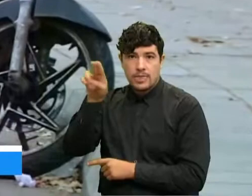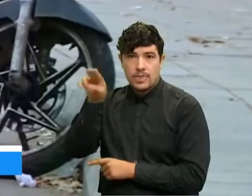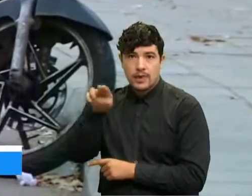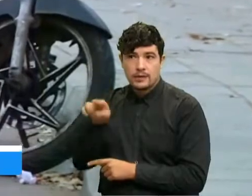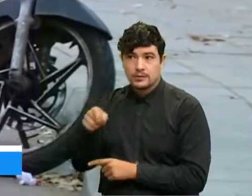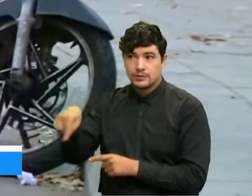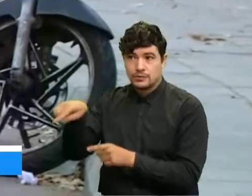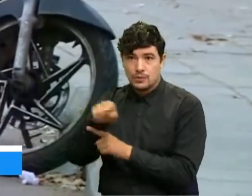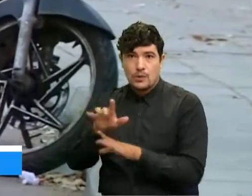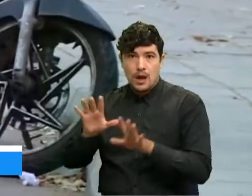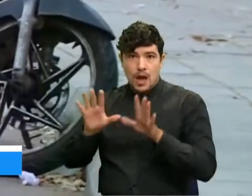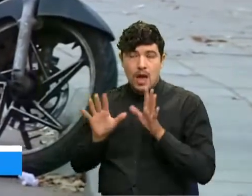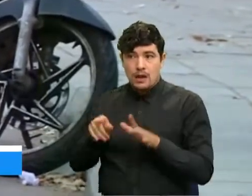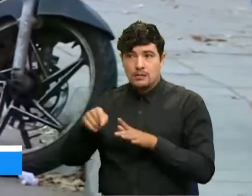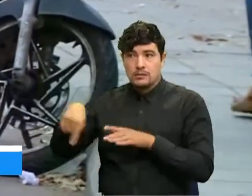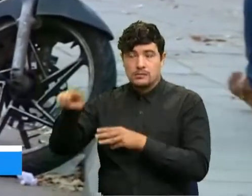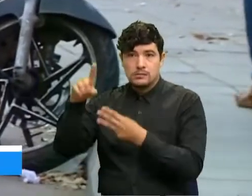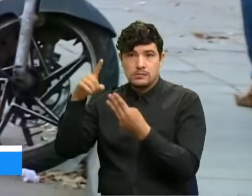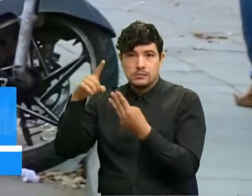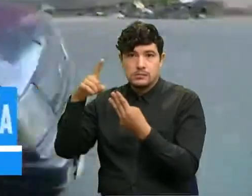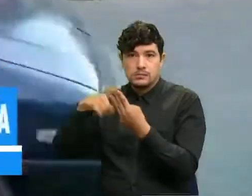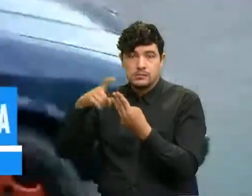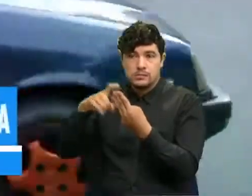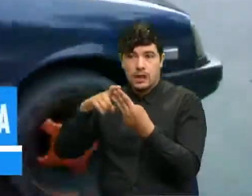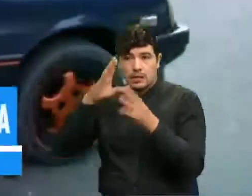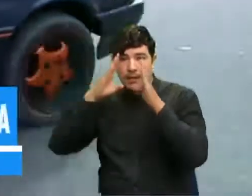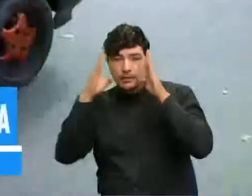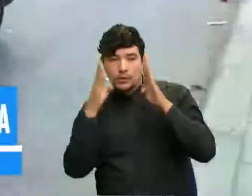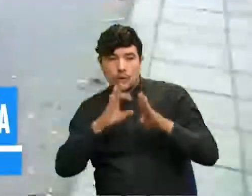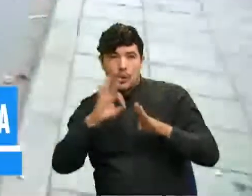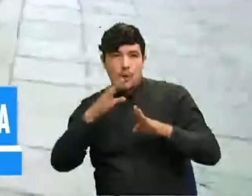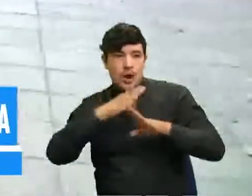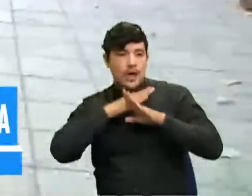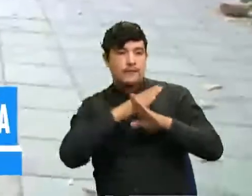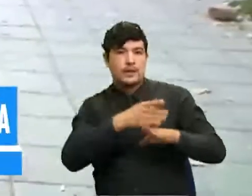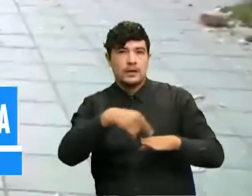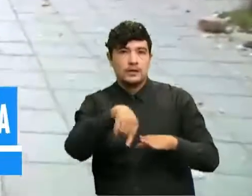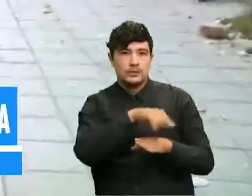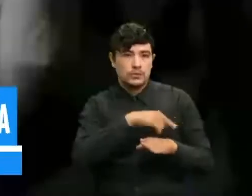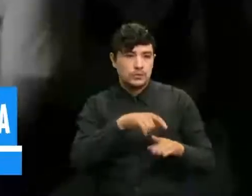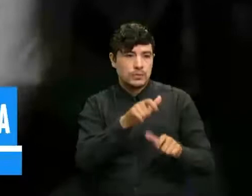o piratas cuando era candidato a la alcaldía de bucaramanga hace